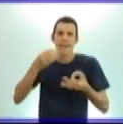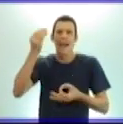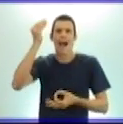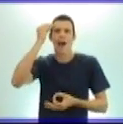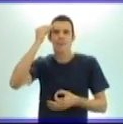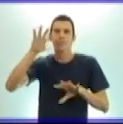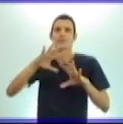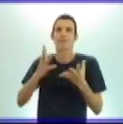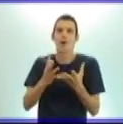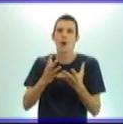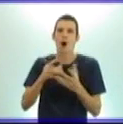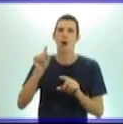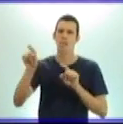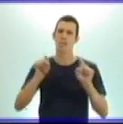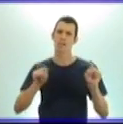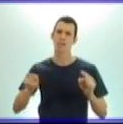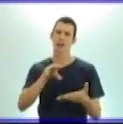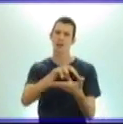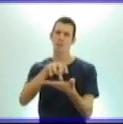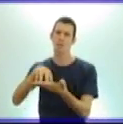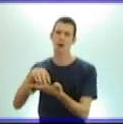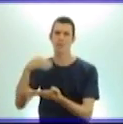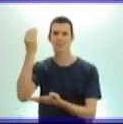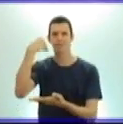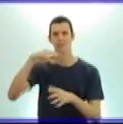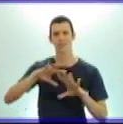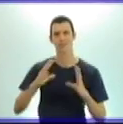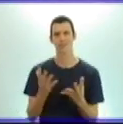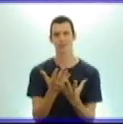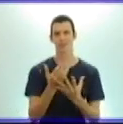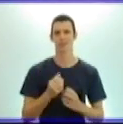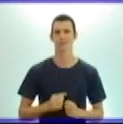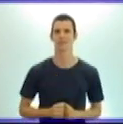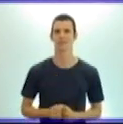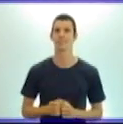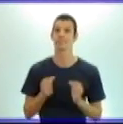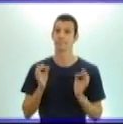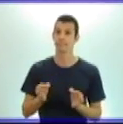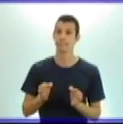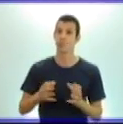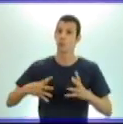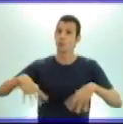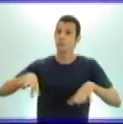donde acontecieron estos hechos que se desarrollaron en el año